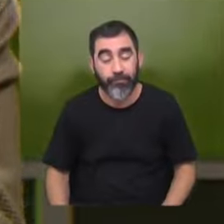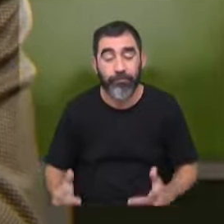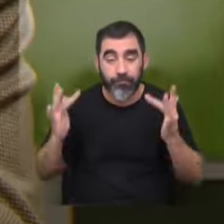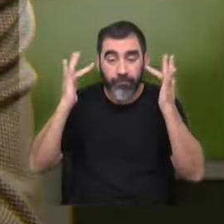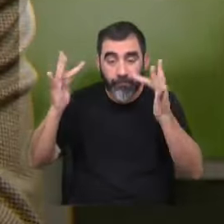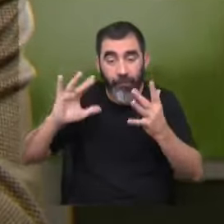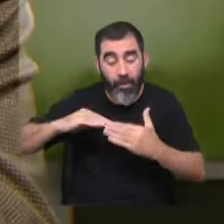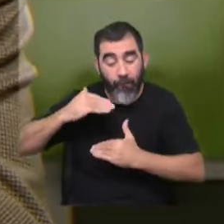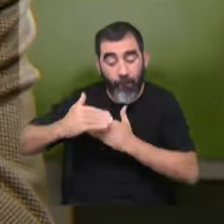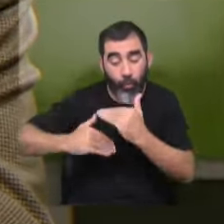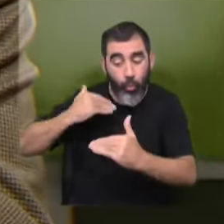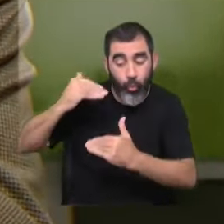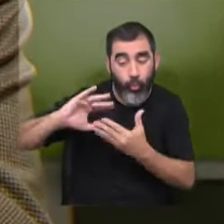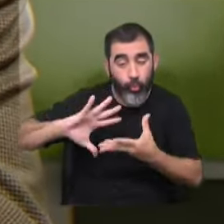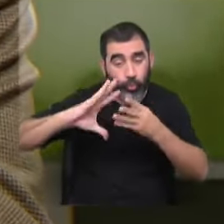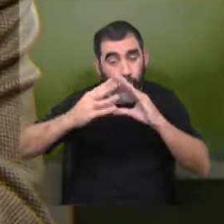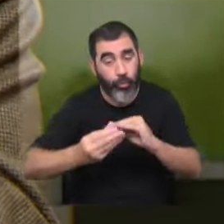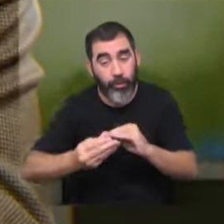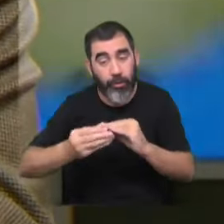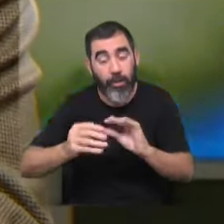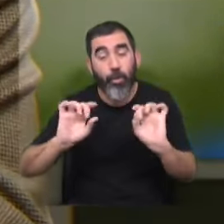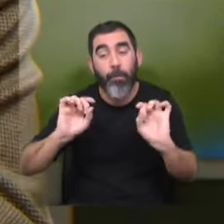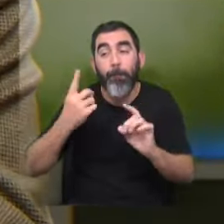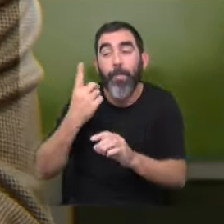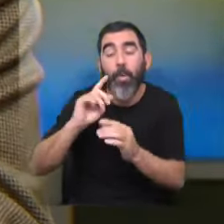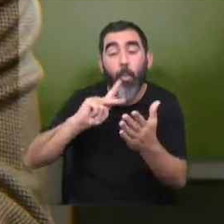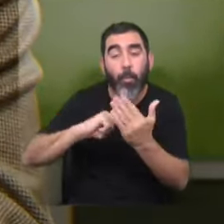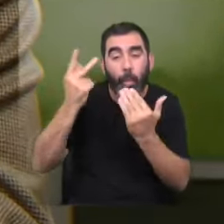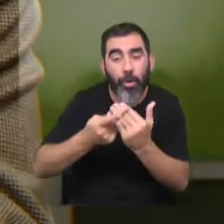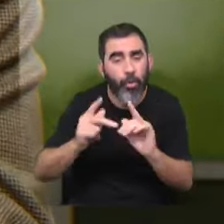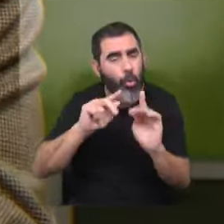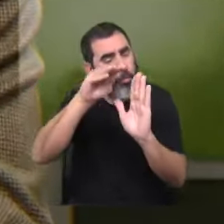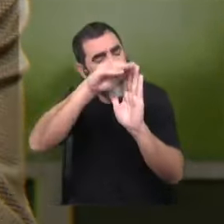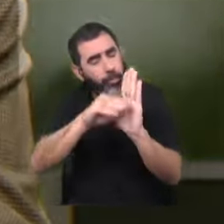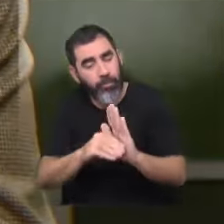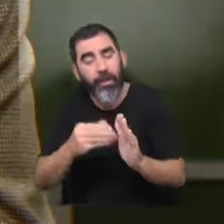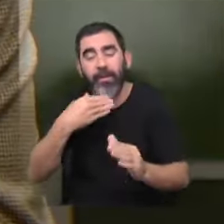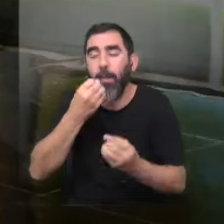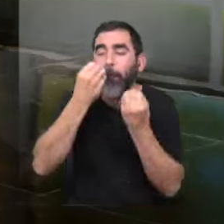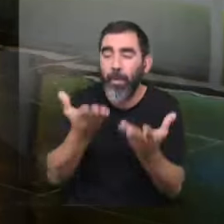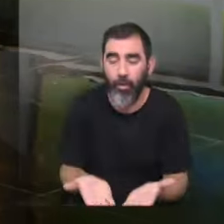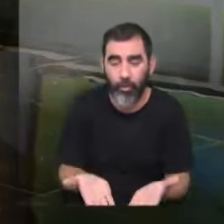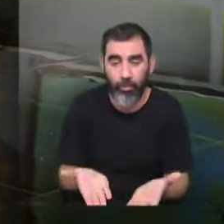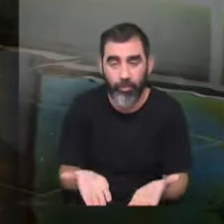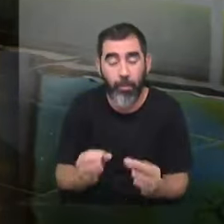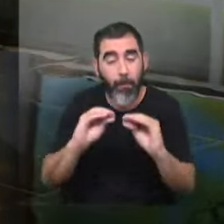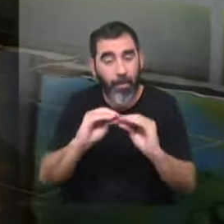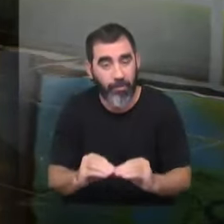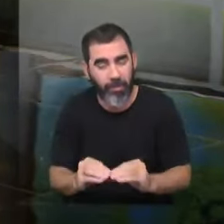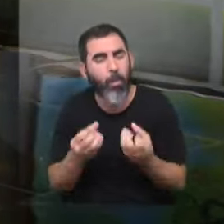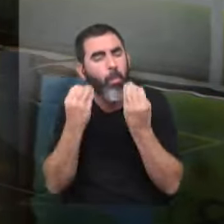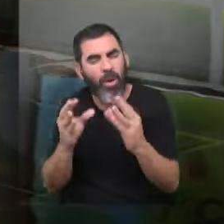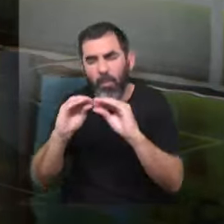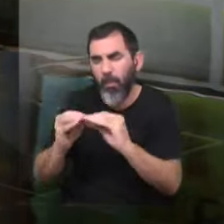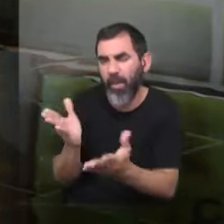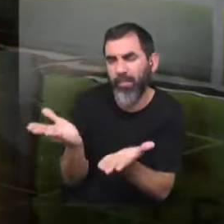vaya evolucionando, algo más basado en proyectos y menos en disciplinas, vamos a poder entender mejor el porqué de la matemática. Yo creo que ahí se ha